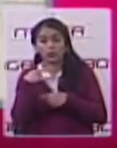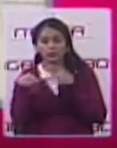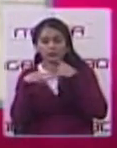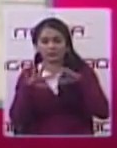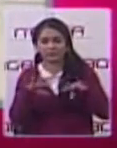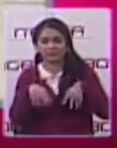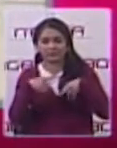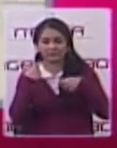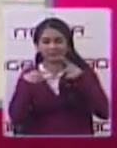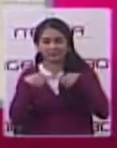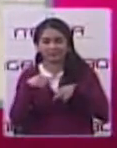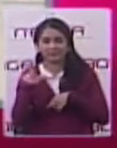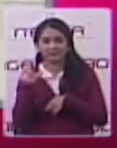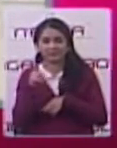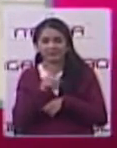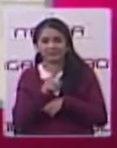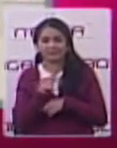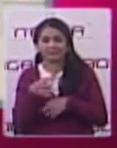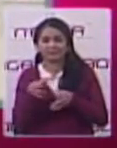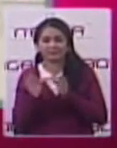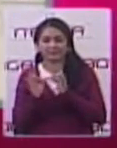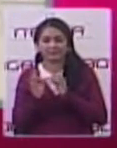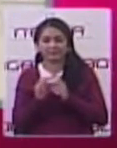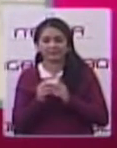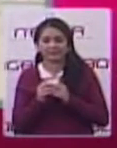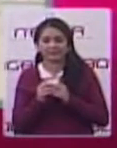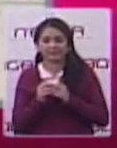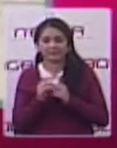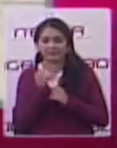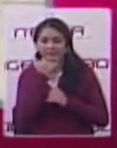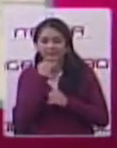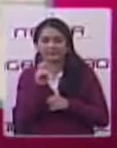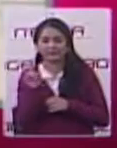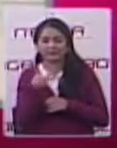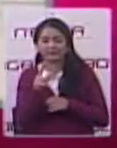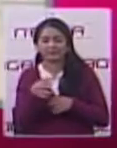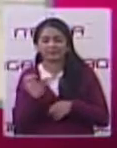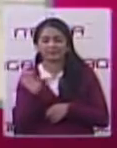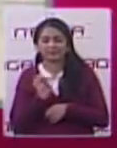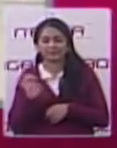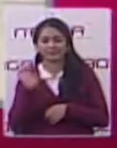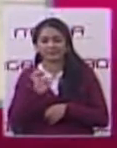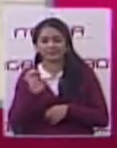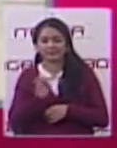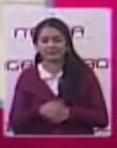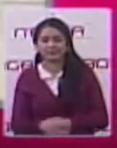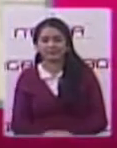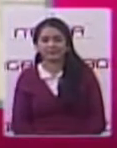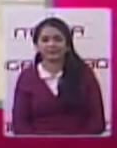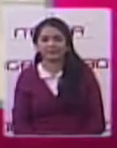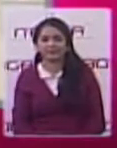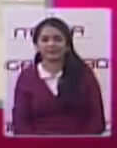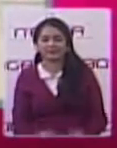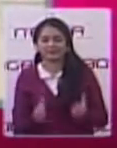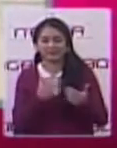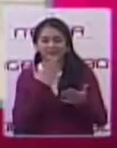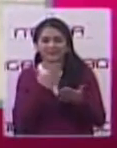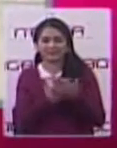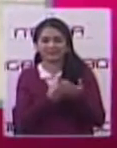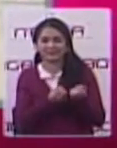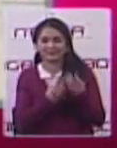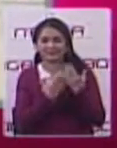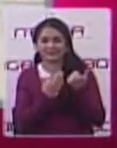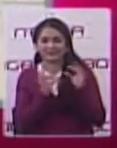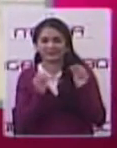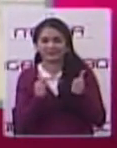Gracias por acompañarnos, Renata. Éxitos. Ahí teníamos la página Muchas web gracias. Para que nuestros amigos televidentes interesados puedan ingresar. Que esté muy bien. Igualmente. Gracias,